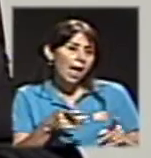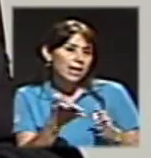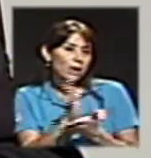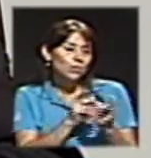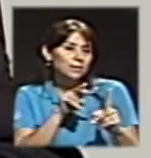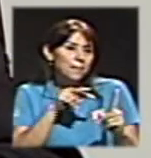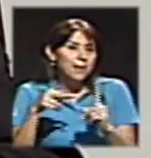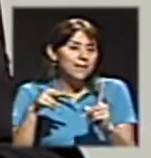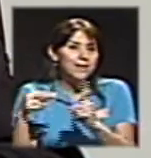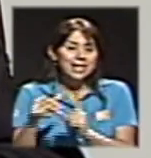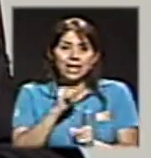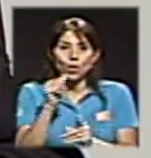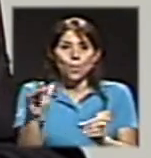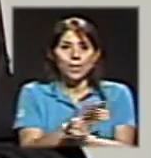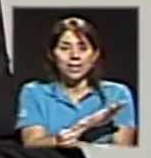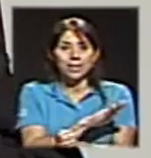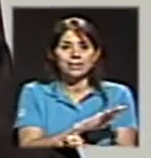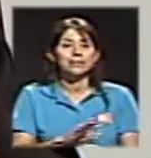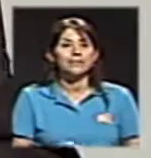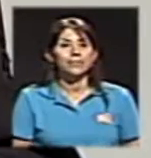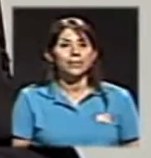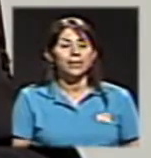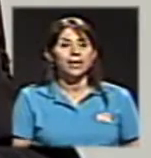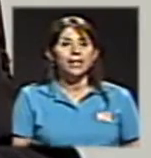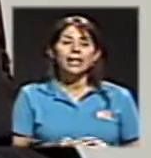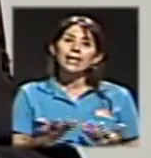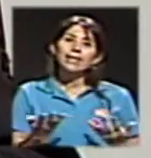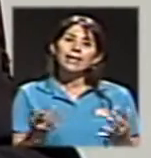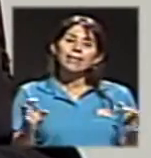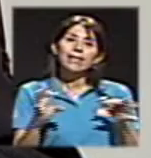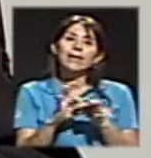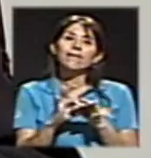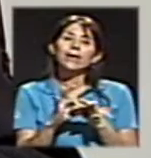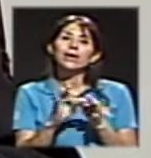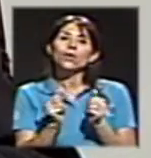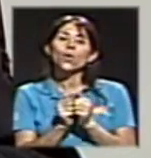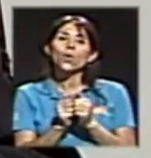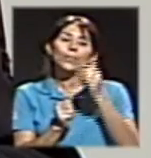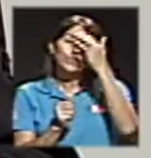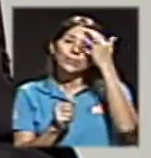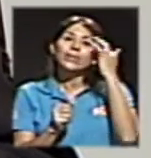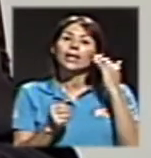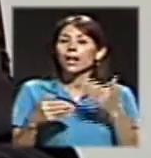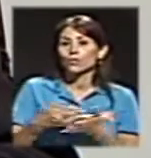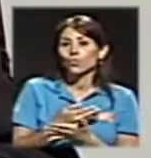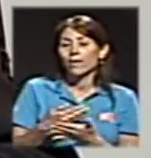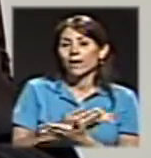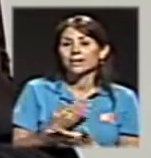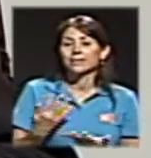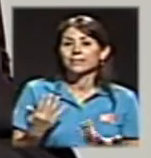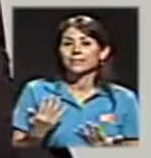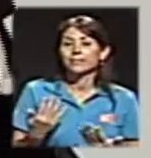incompletas, para decirlo de alguna forma, que tiene un poco que ver con las nuevas